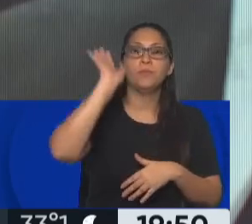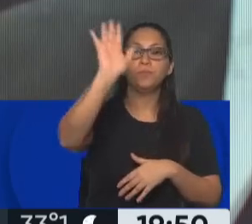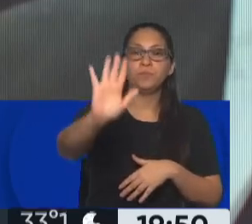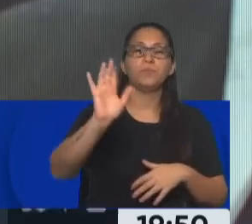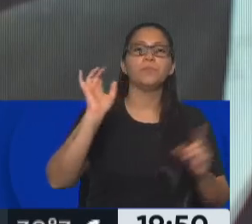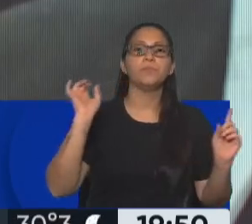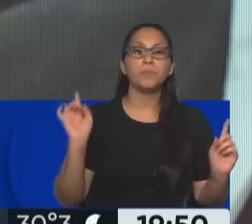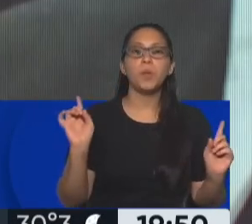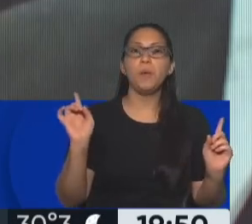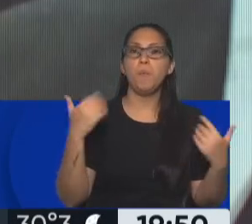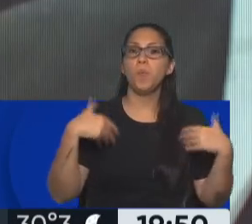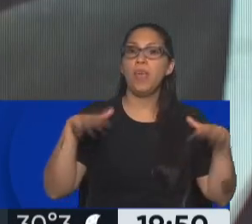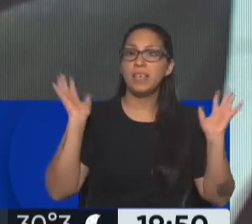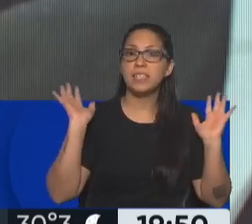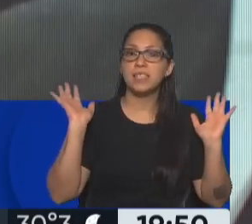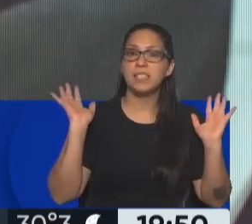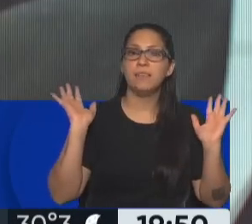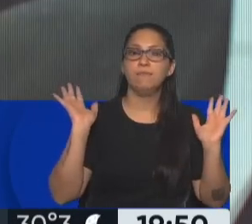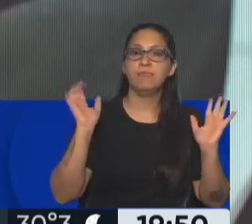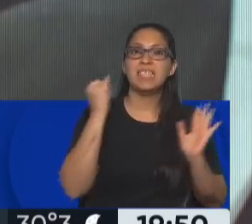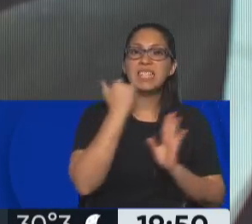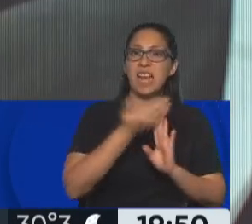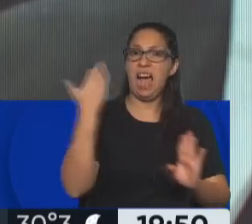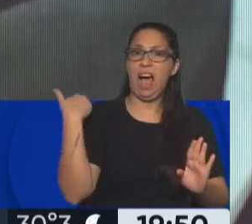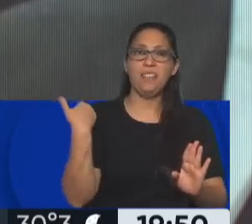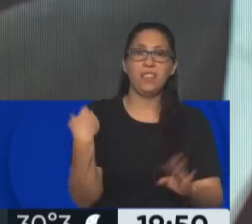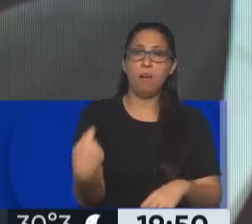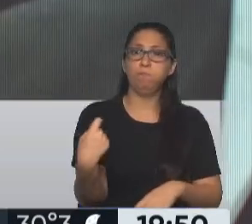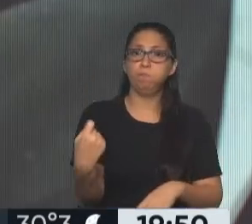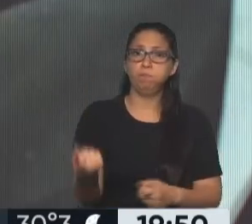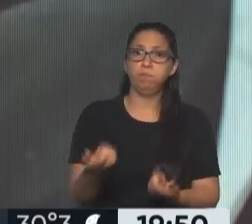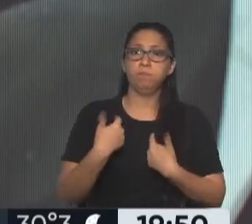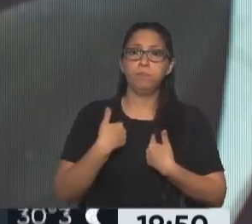el principio de que no se puede aplicar sobre quien ya goza el beneficio.